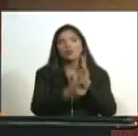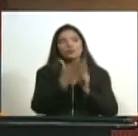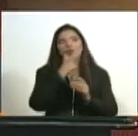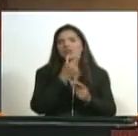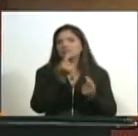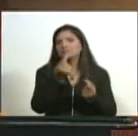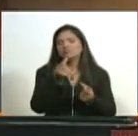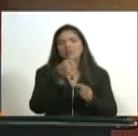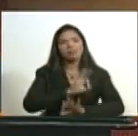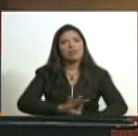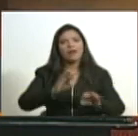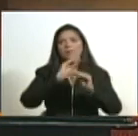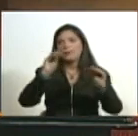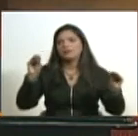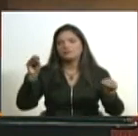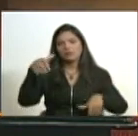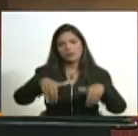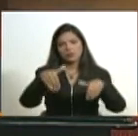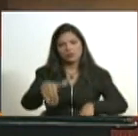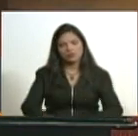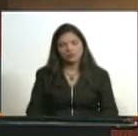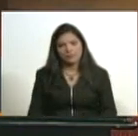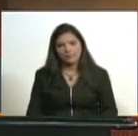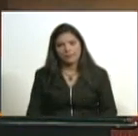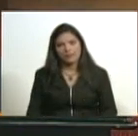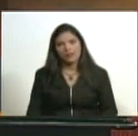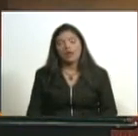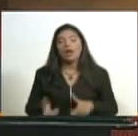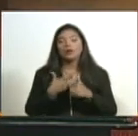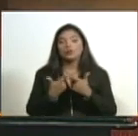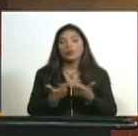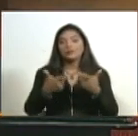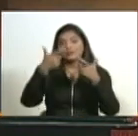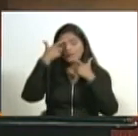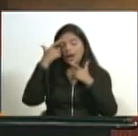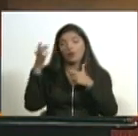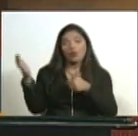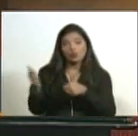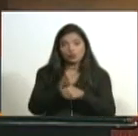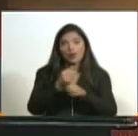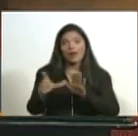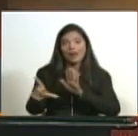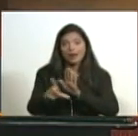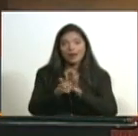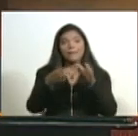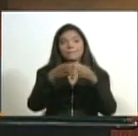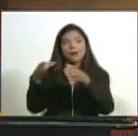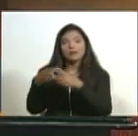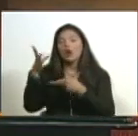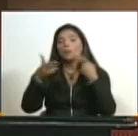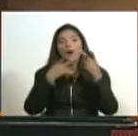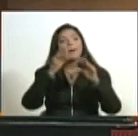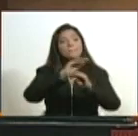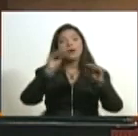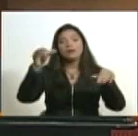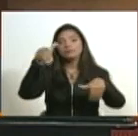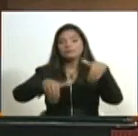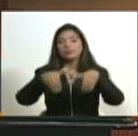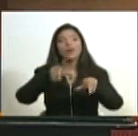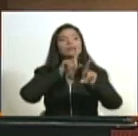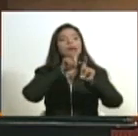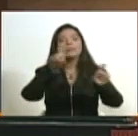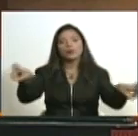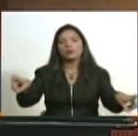mecanismo para convocarlo. Y él consiguió un resquicio en la ley de partidos políticos para convocar un referéndum consultivo.